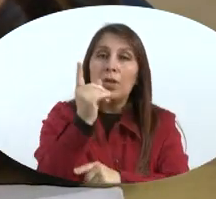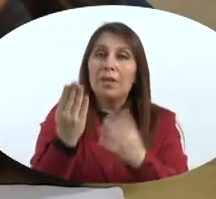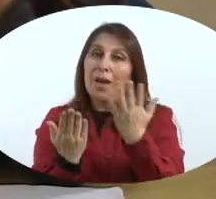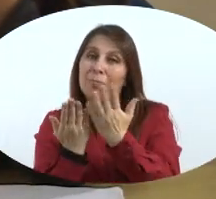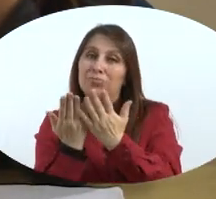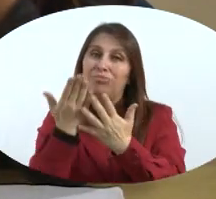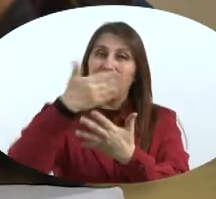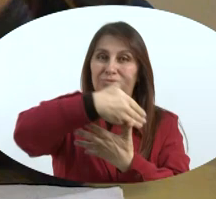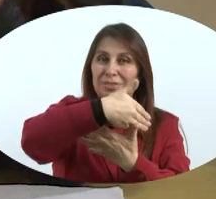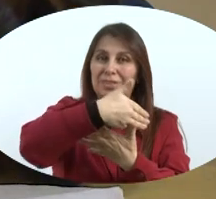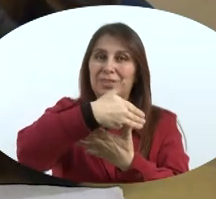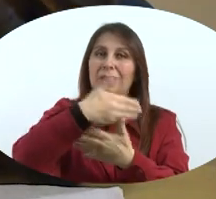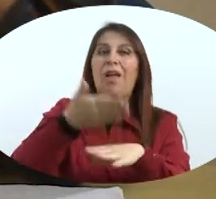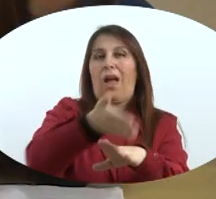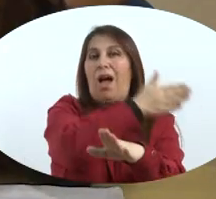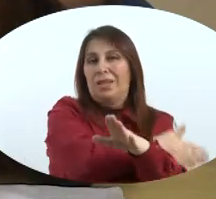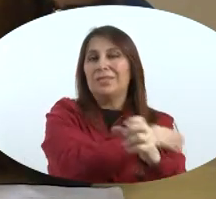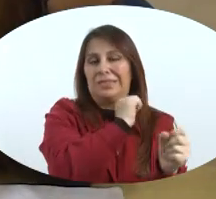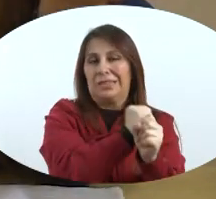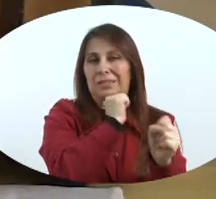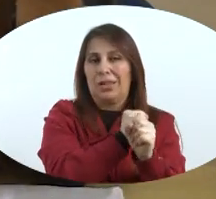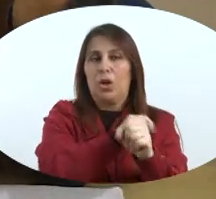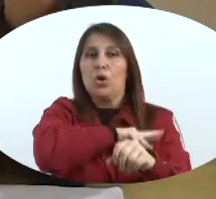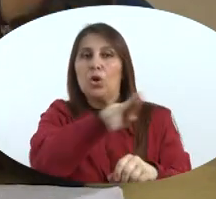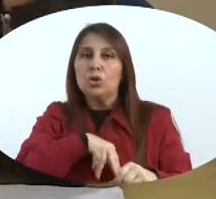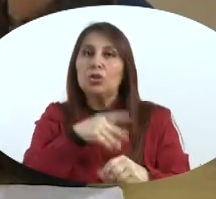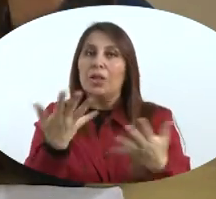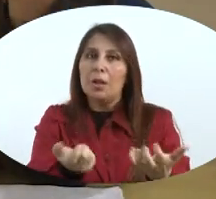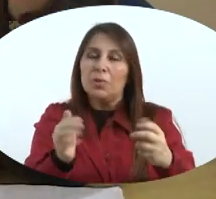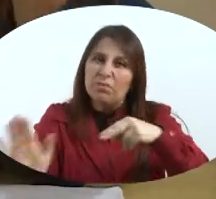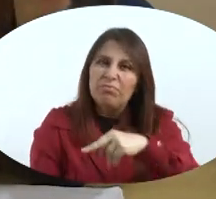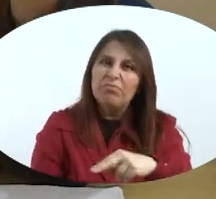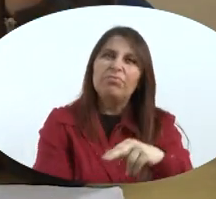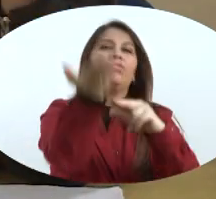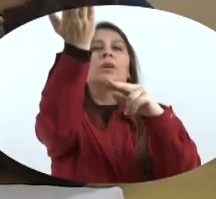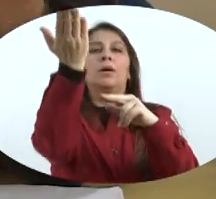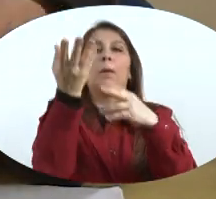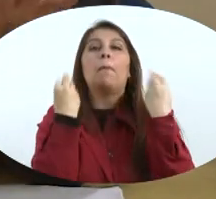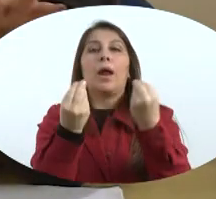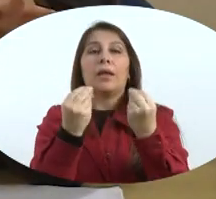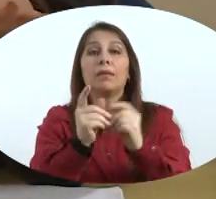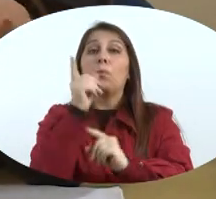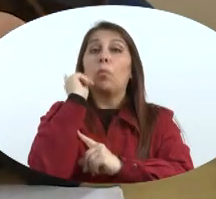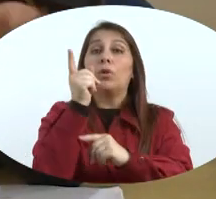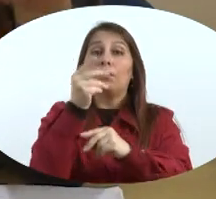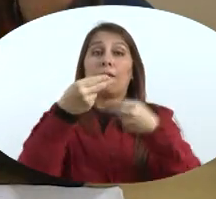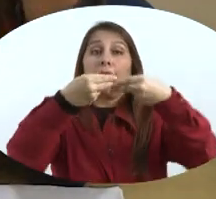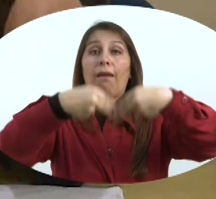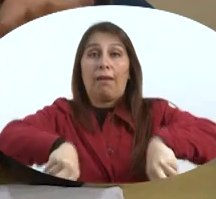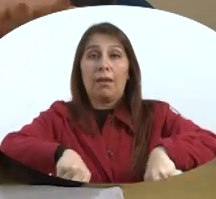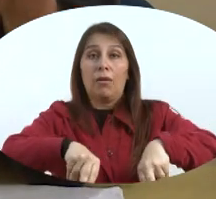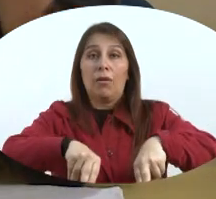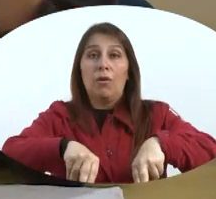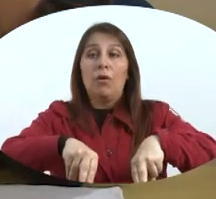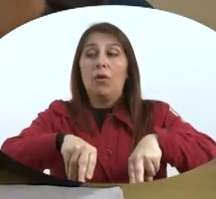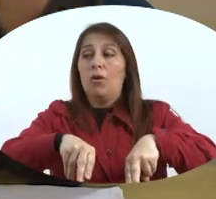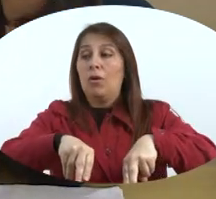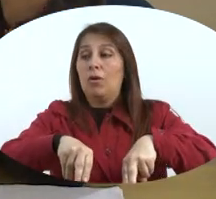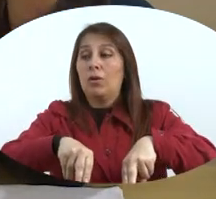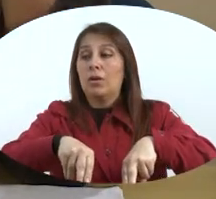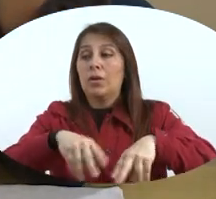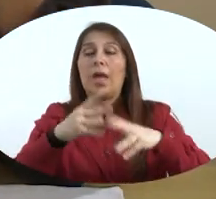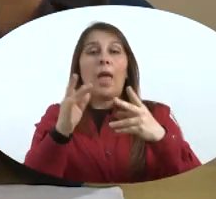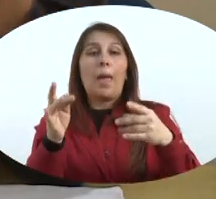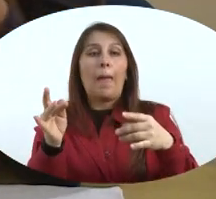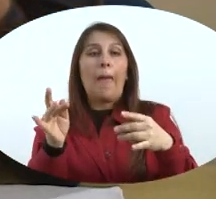que se que se está trabajando y nosotros queremos impulsar eso para que sea una política de género hecha por el consejo superior universitario que